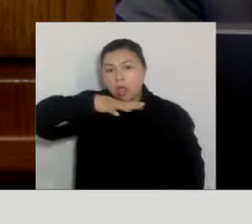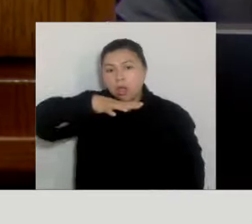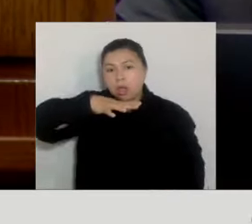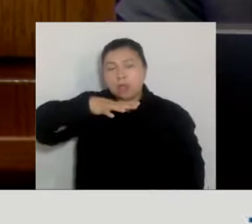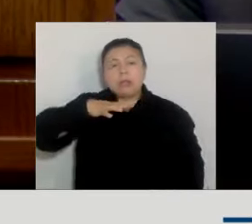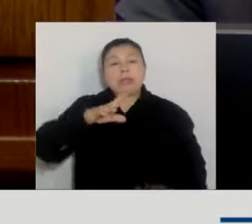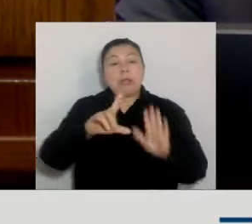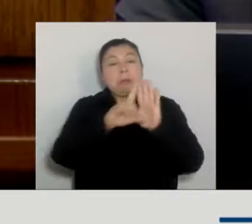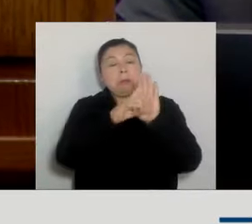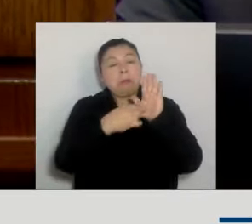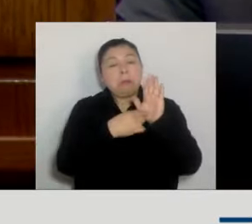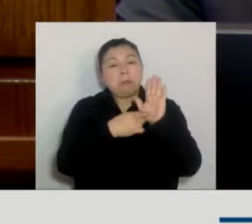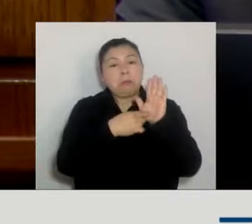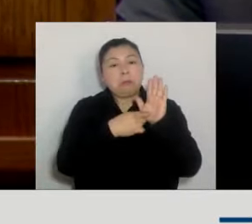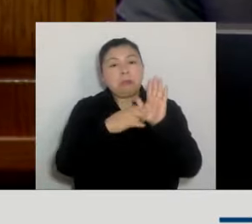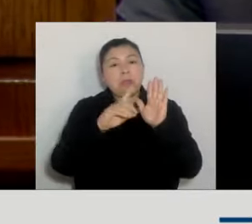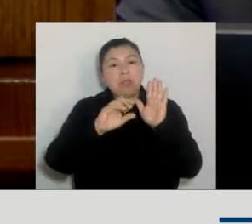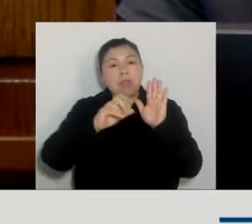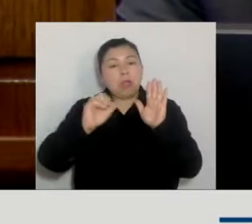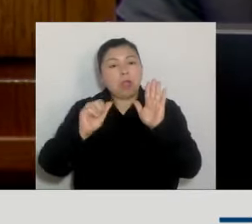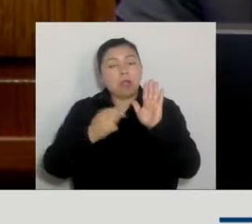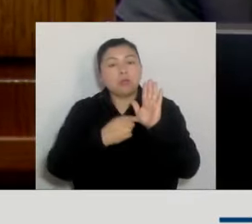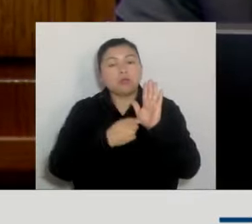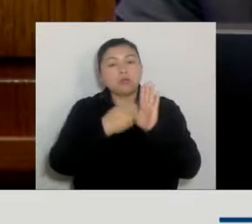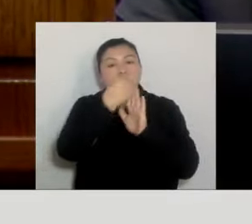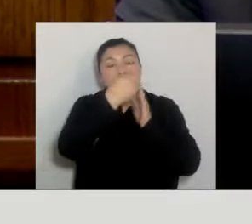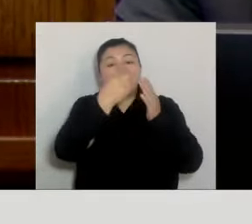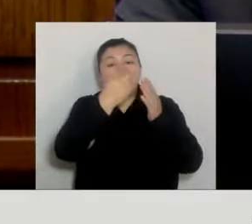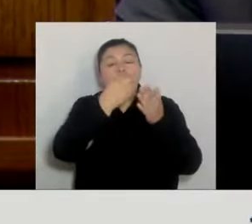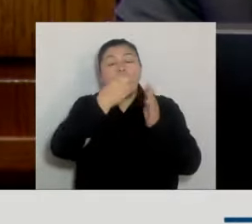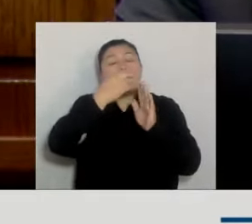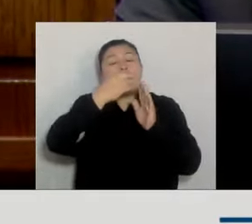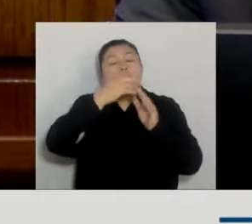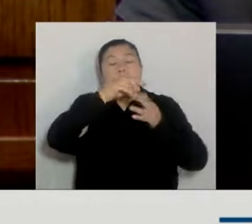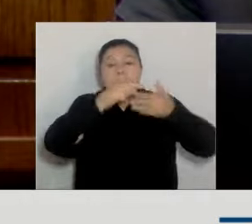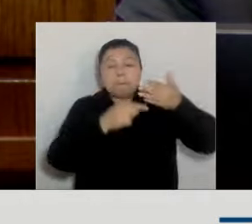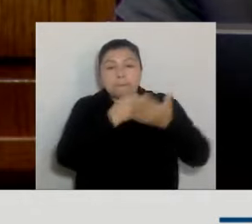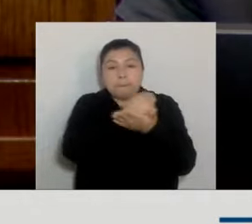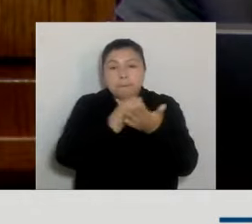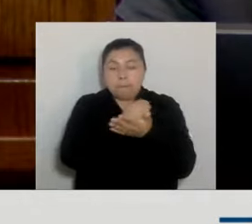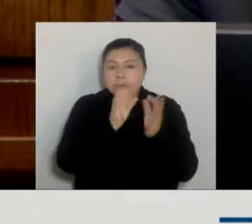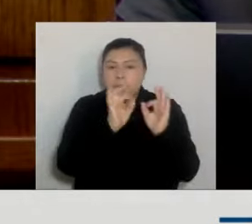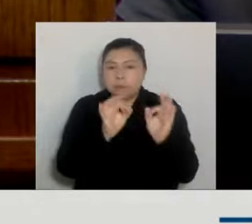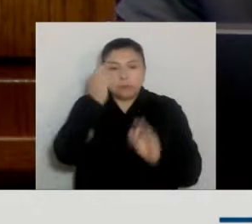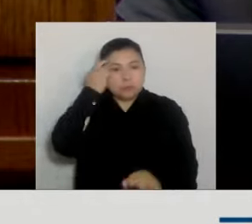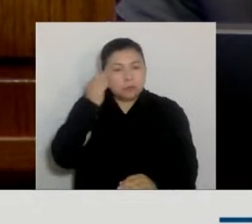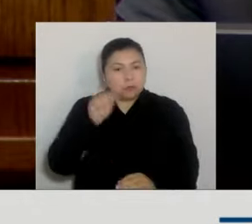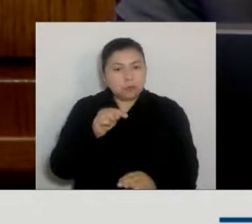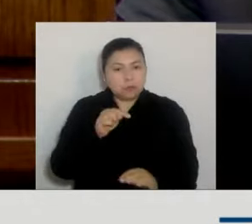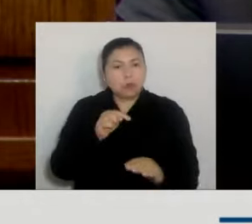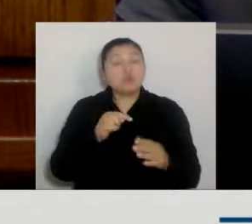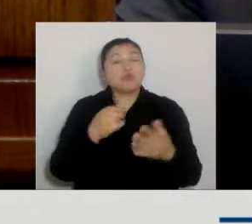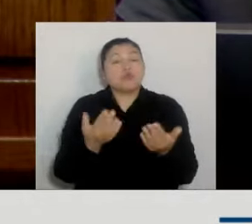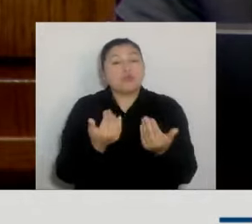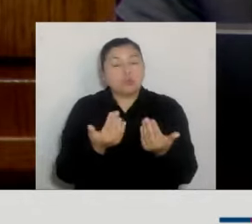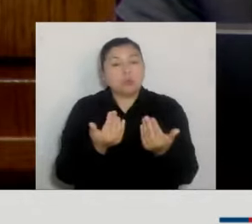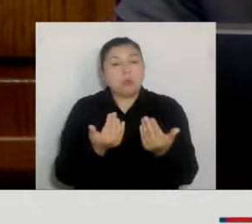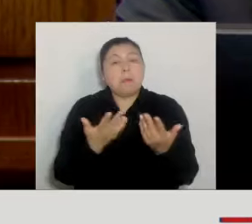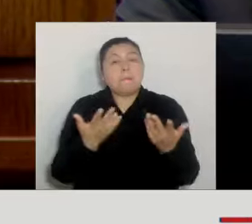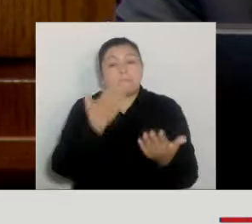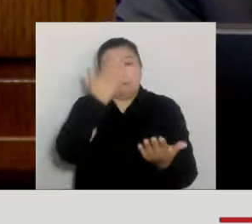a la dga y simplificando un conjunto de tramitaciones específicas creo que esta iniciativa es un paso necesario para enfrentar de